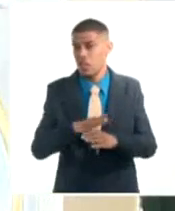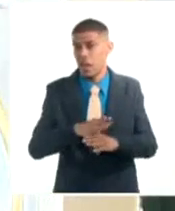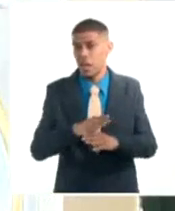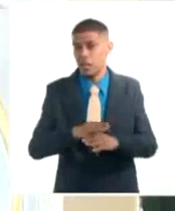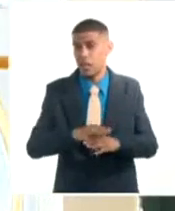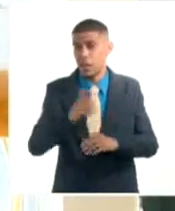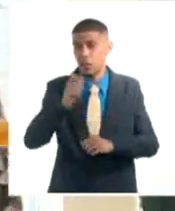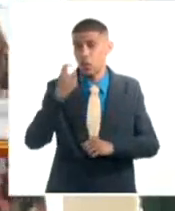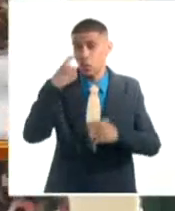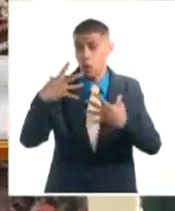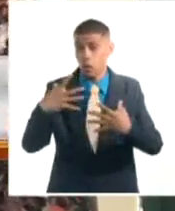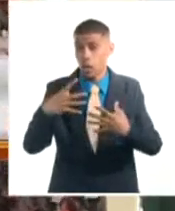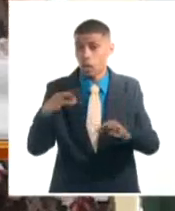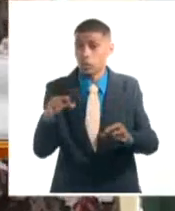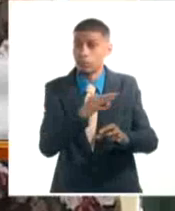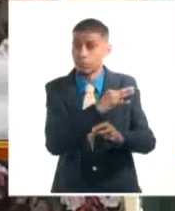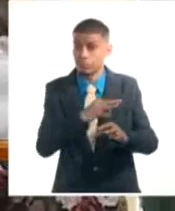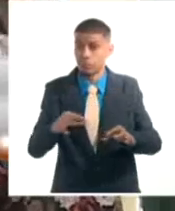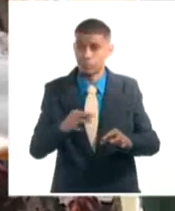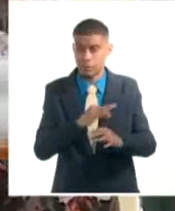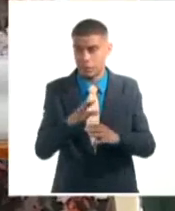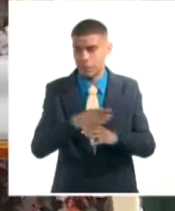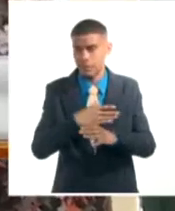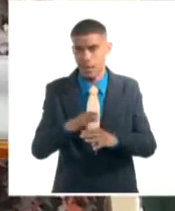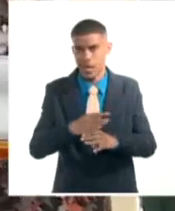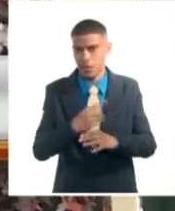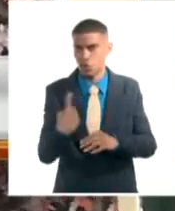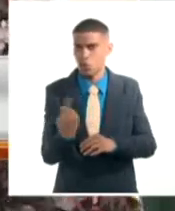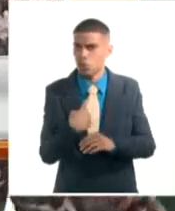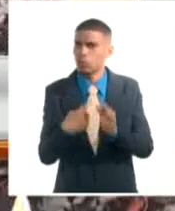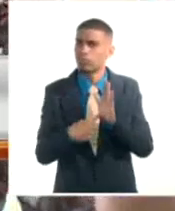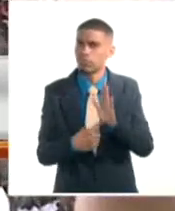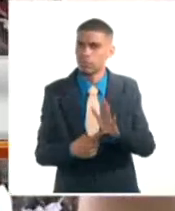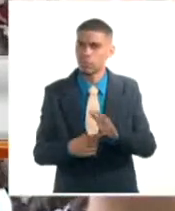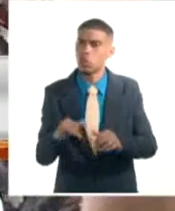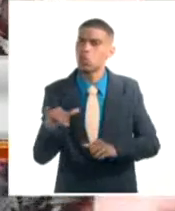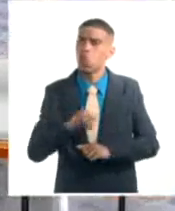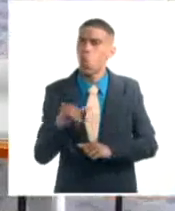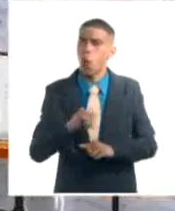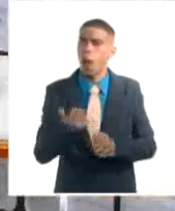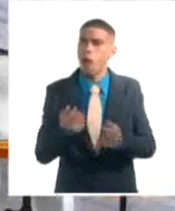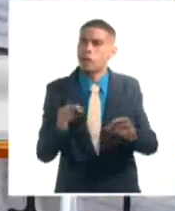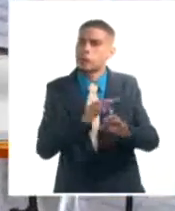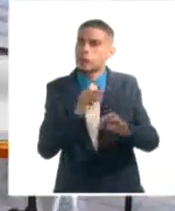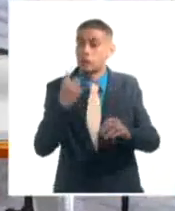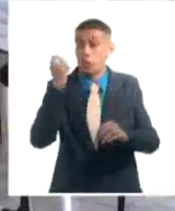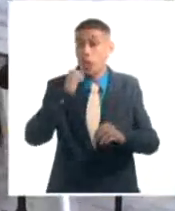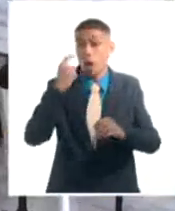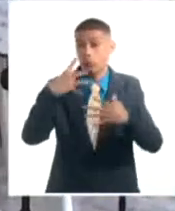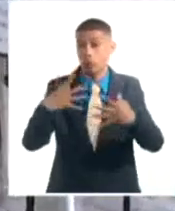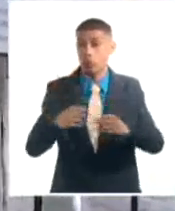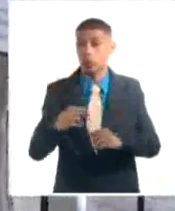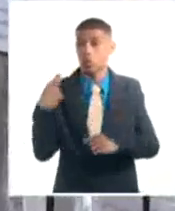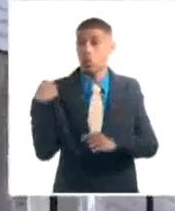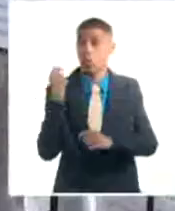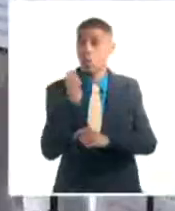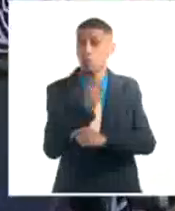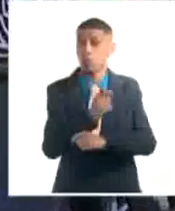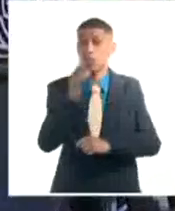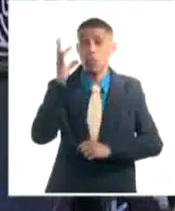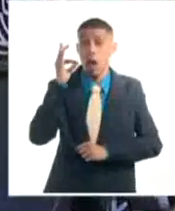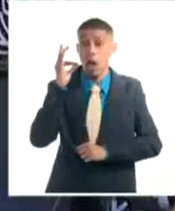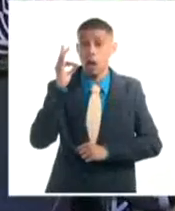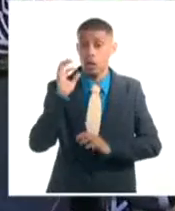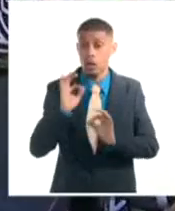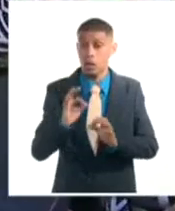José Urfé, Alfredo Díaz Nieto, y bueno, también piezas clásicas. La destacada maestra Nolan González,